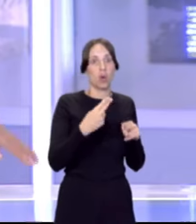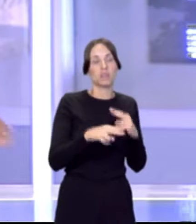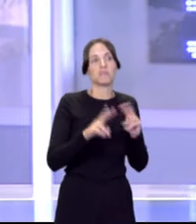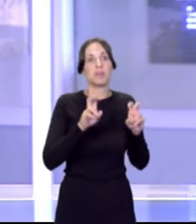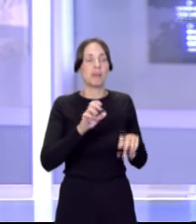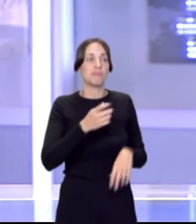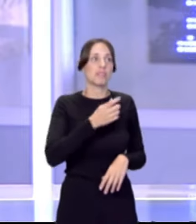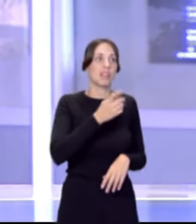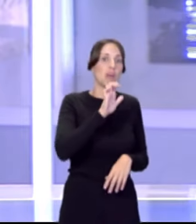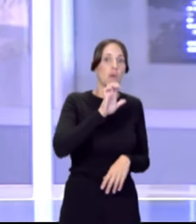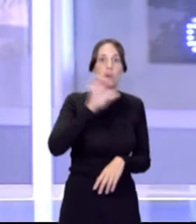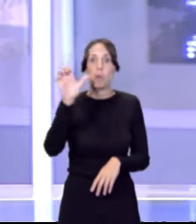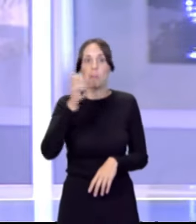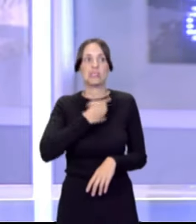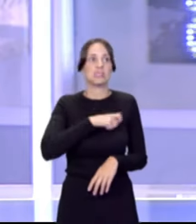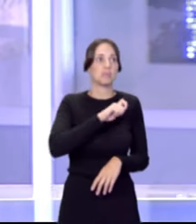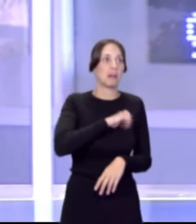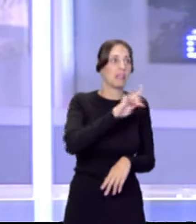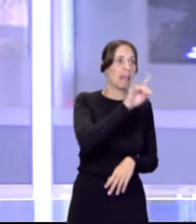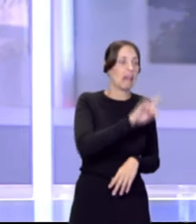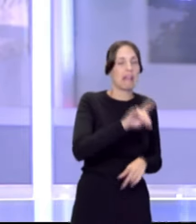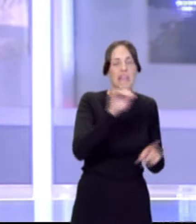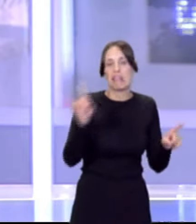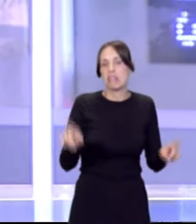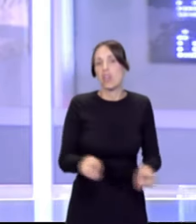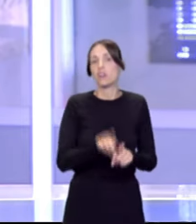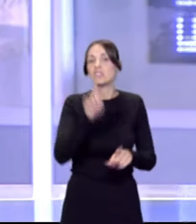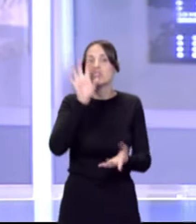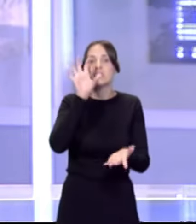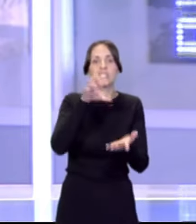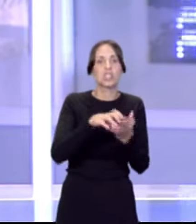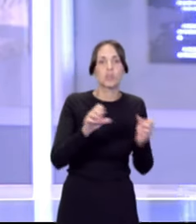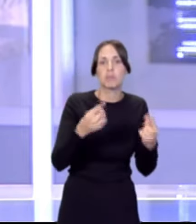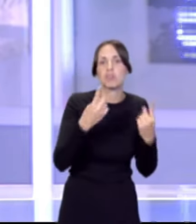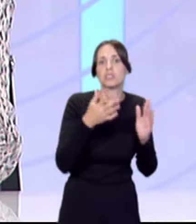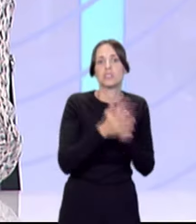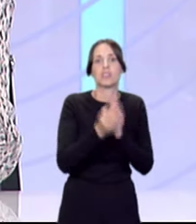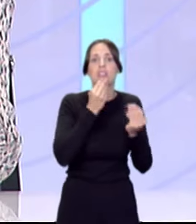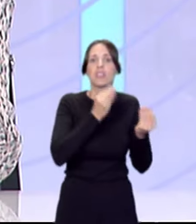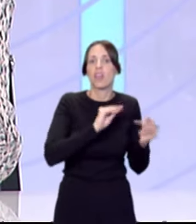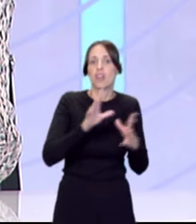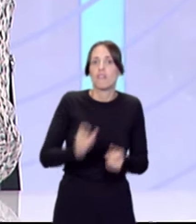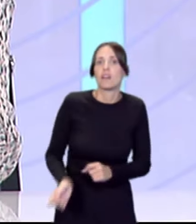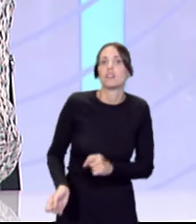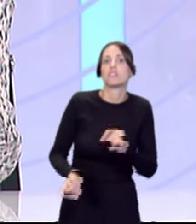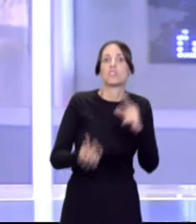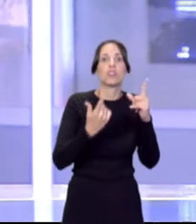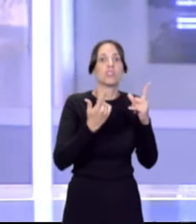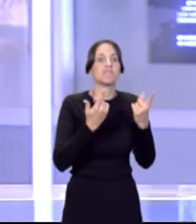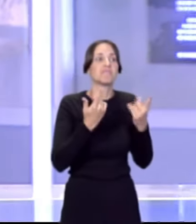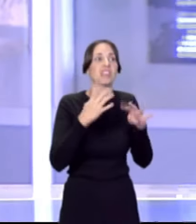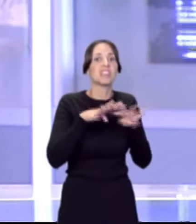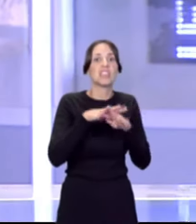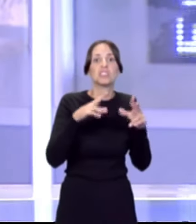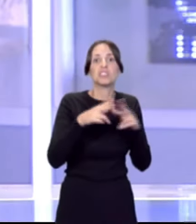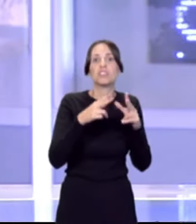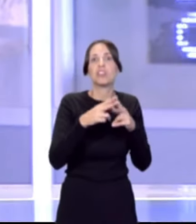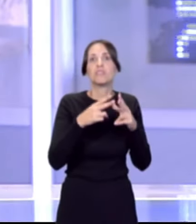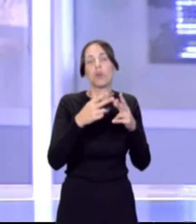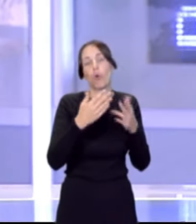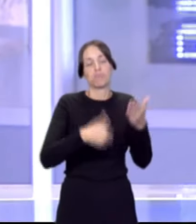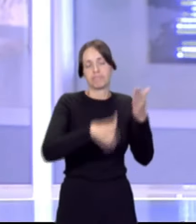gobierno de Canarias. En cualquier caso, bueno, este es el primer centro de esas derivaciones a un centro, ¿no? Parece, algunas publicaciones hablan que sus infraestructuras